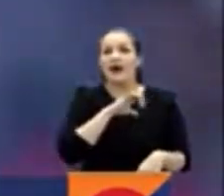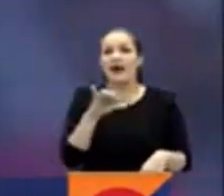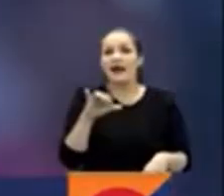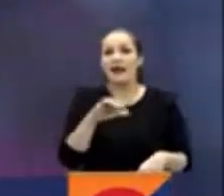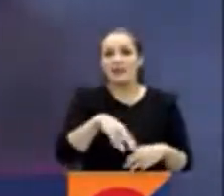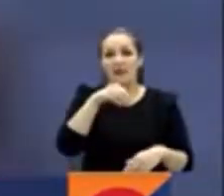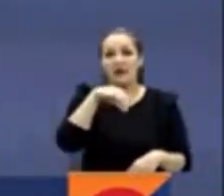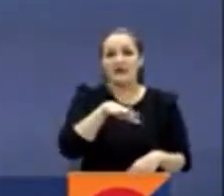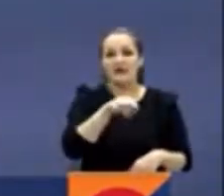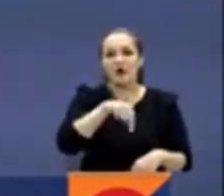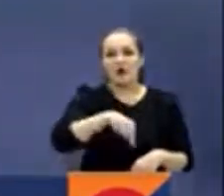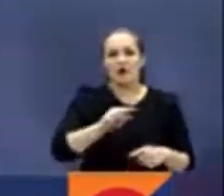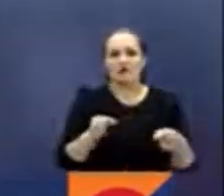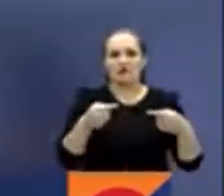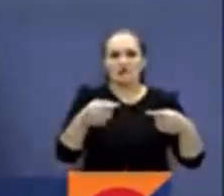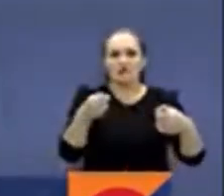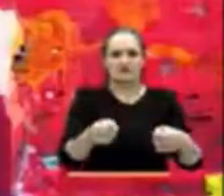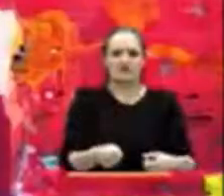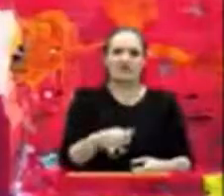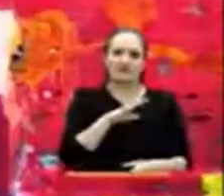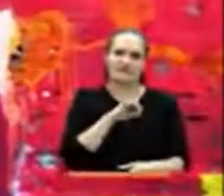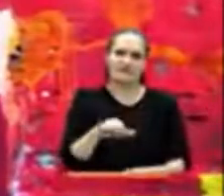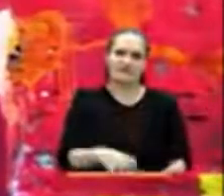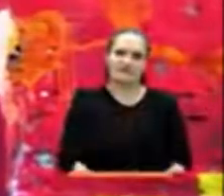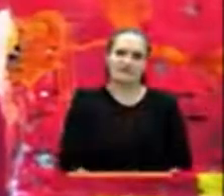la jornada en Palma Seca.